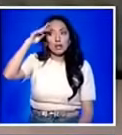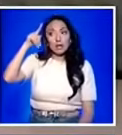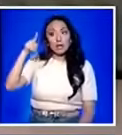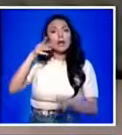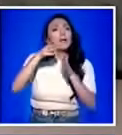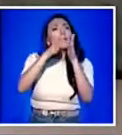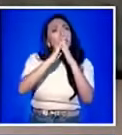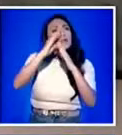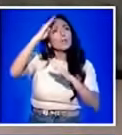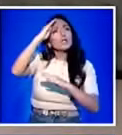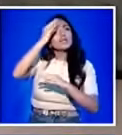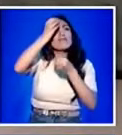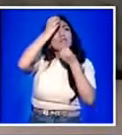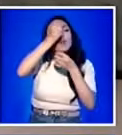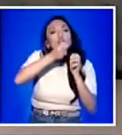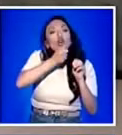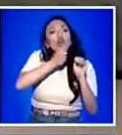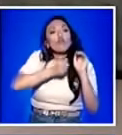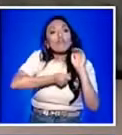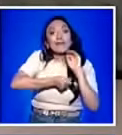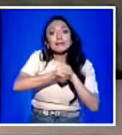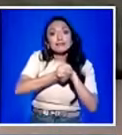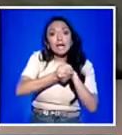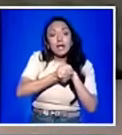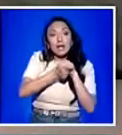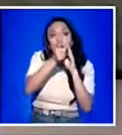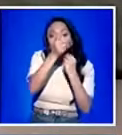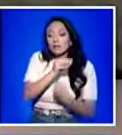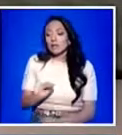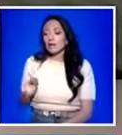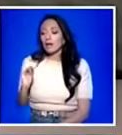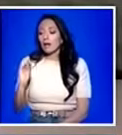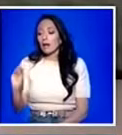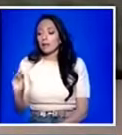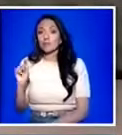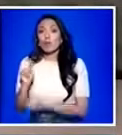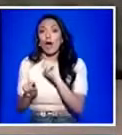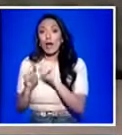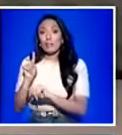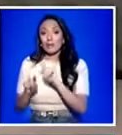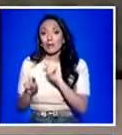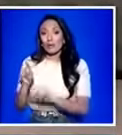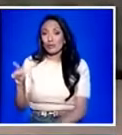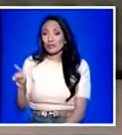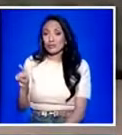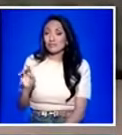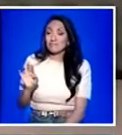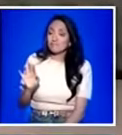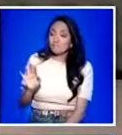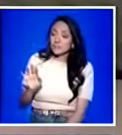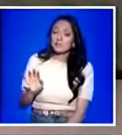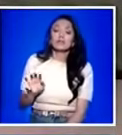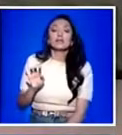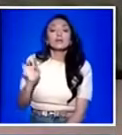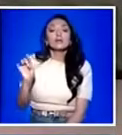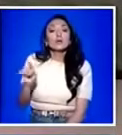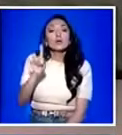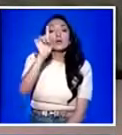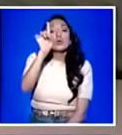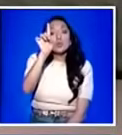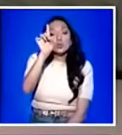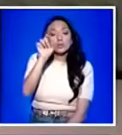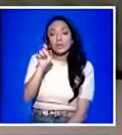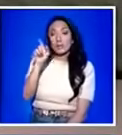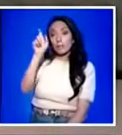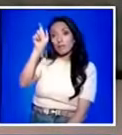información confidencial sobre operativos para pasársela a criminales a los que llamaba amigos. Entre ellos, un operador del puerto